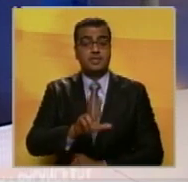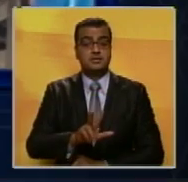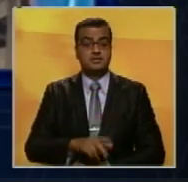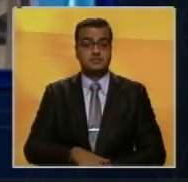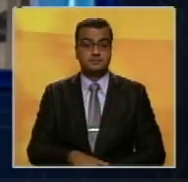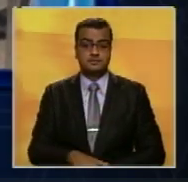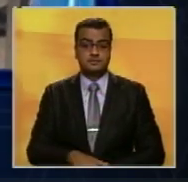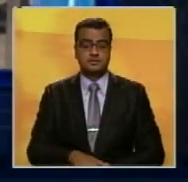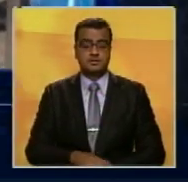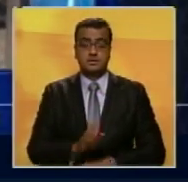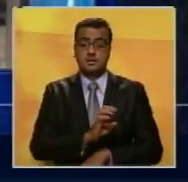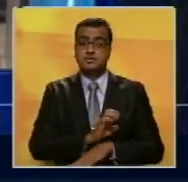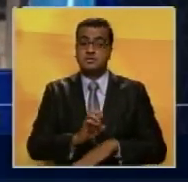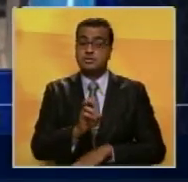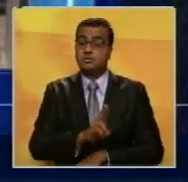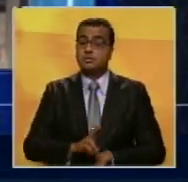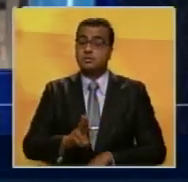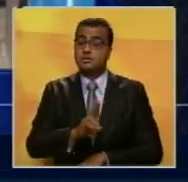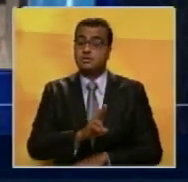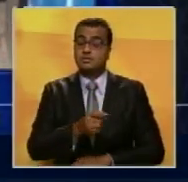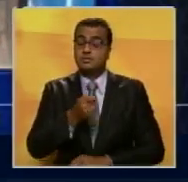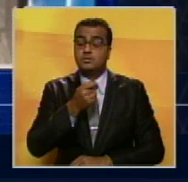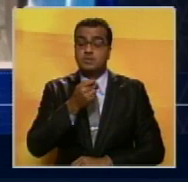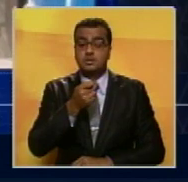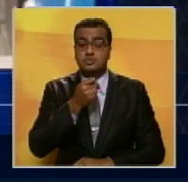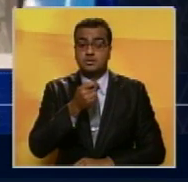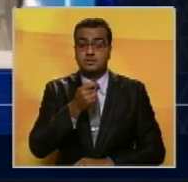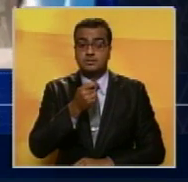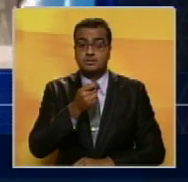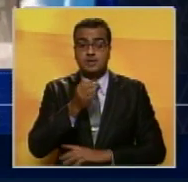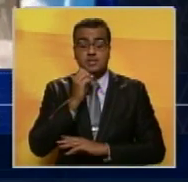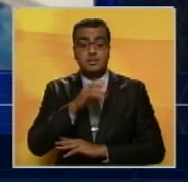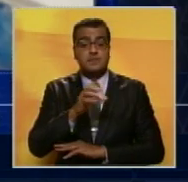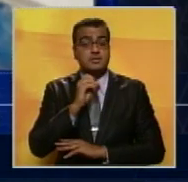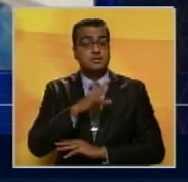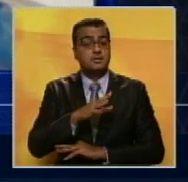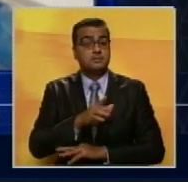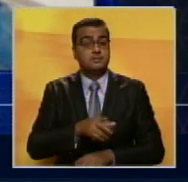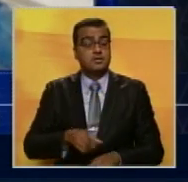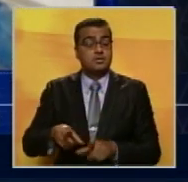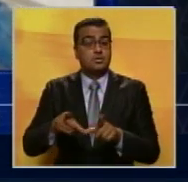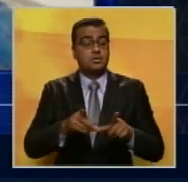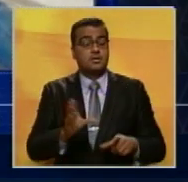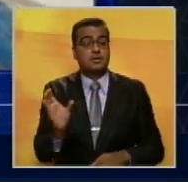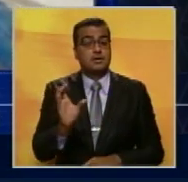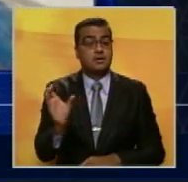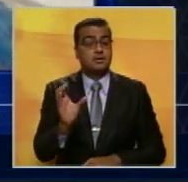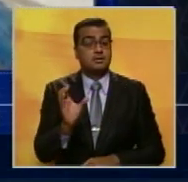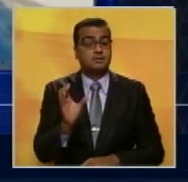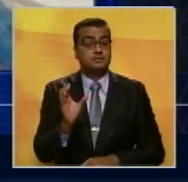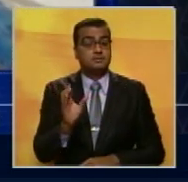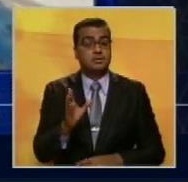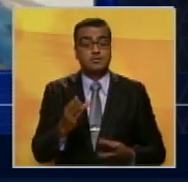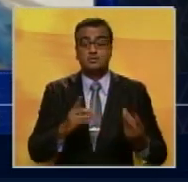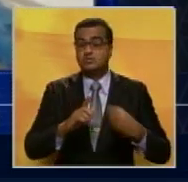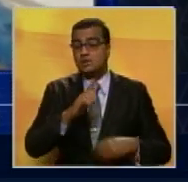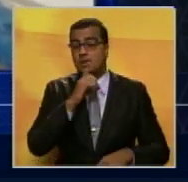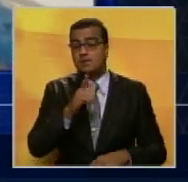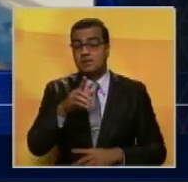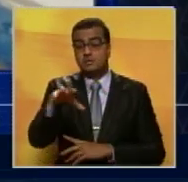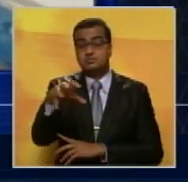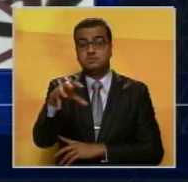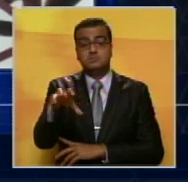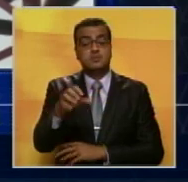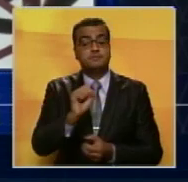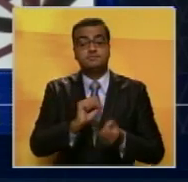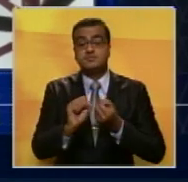Colorados. Esta estación es usada como corresponsalía para transmitir material de la zona a Caracas. Debido a los daños, el sistema de microondas quedó